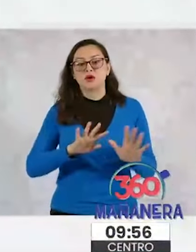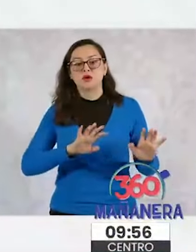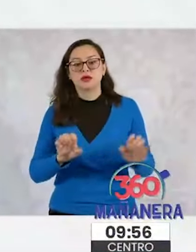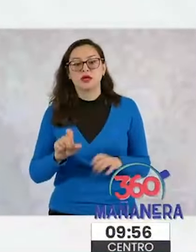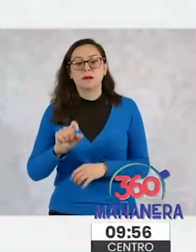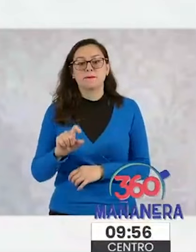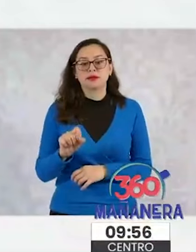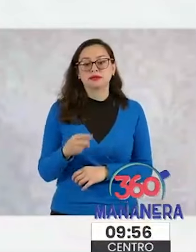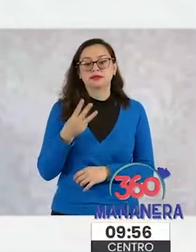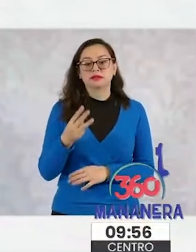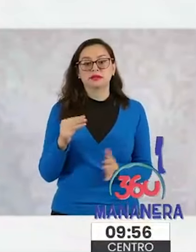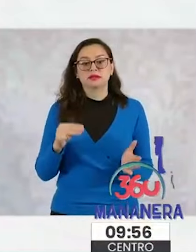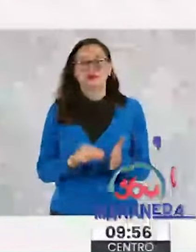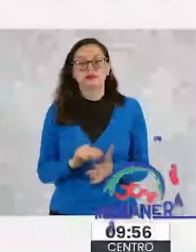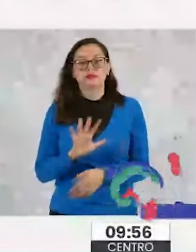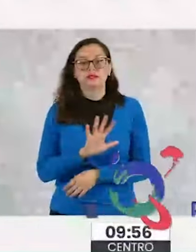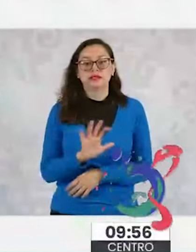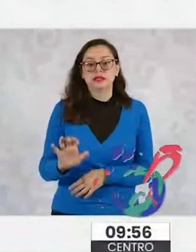m923